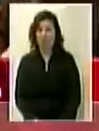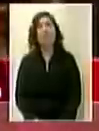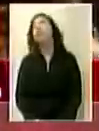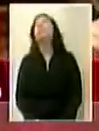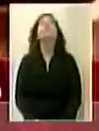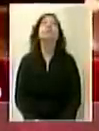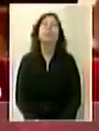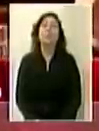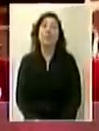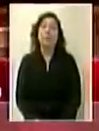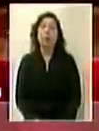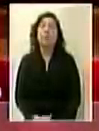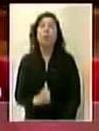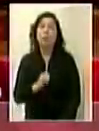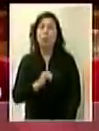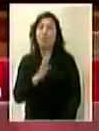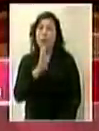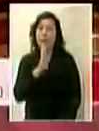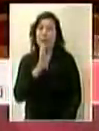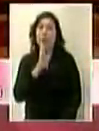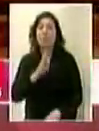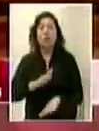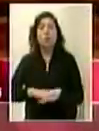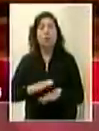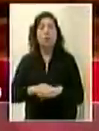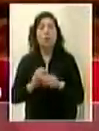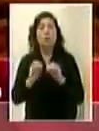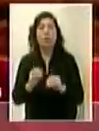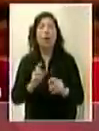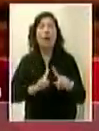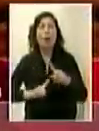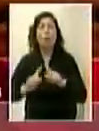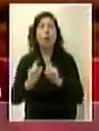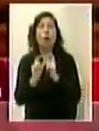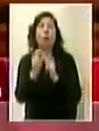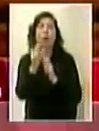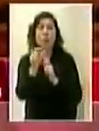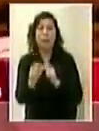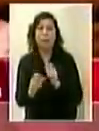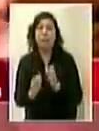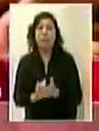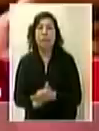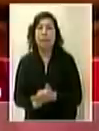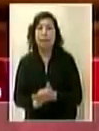Mire, yo voy a referirme primero a la posición de algunos congresistas.